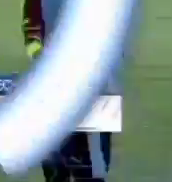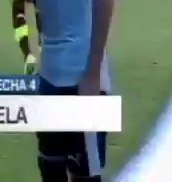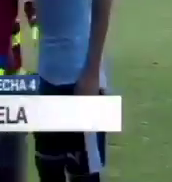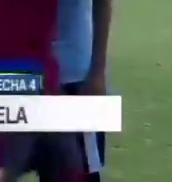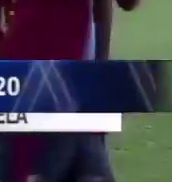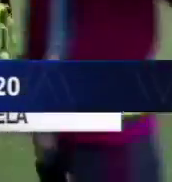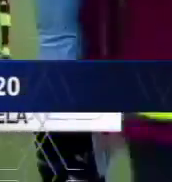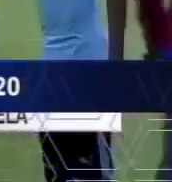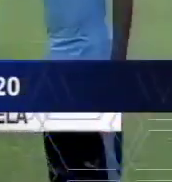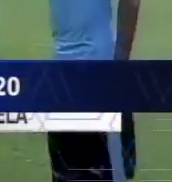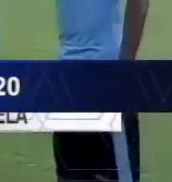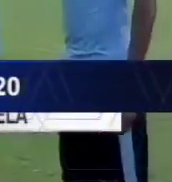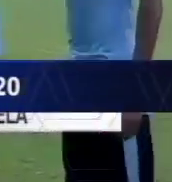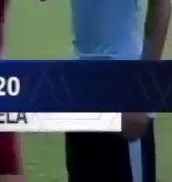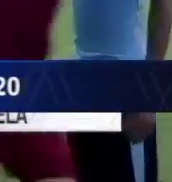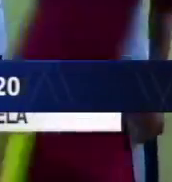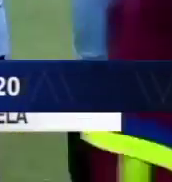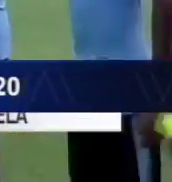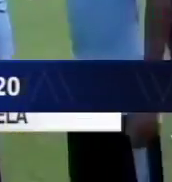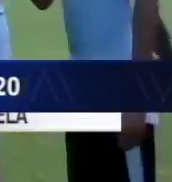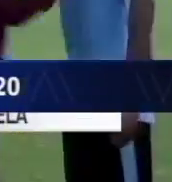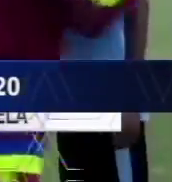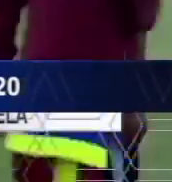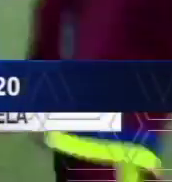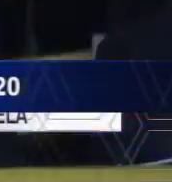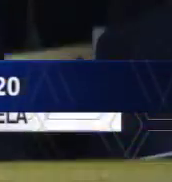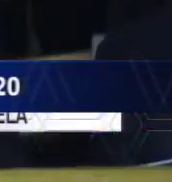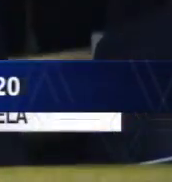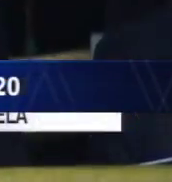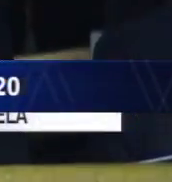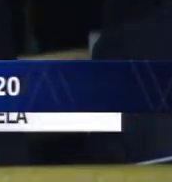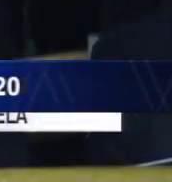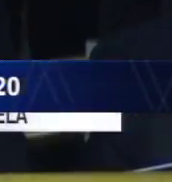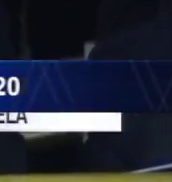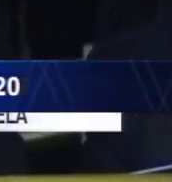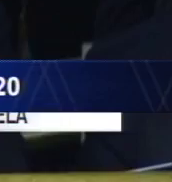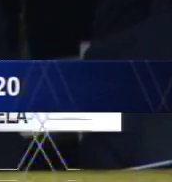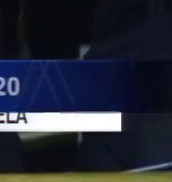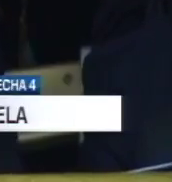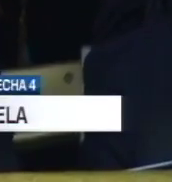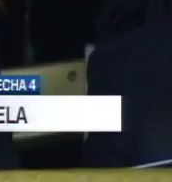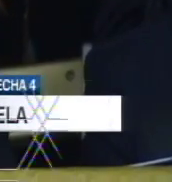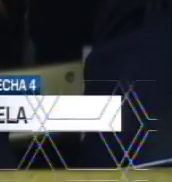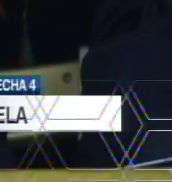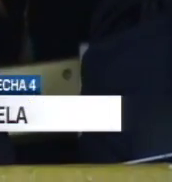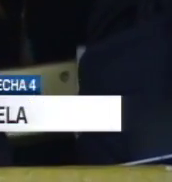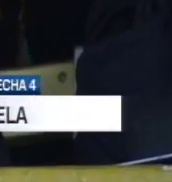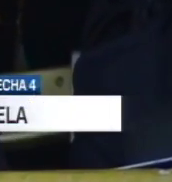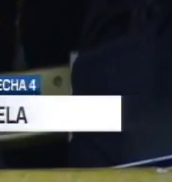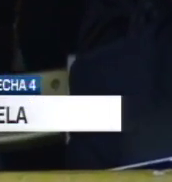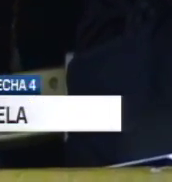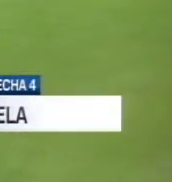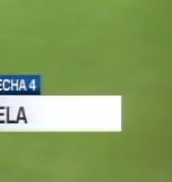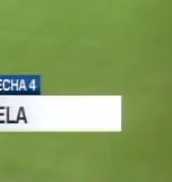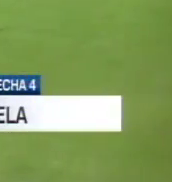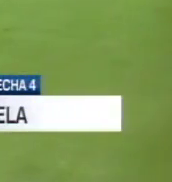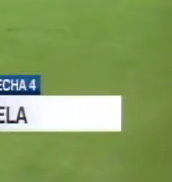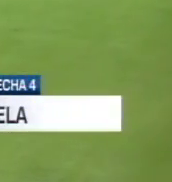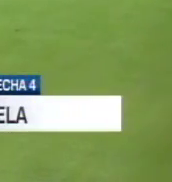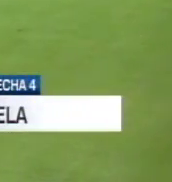odeb con garra y coraje Venezuela goleó a Uruguay y está a medio paso del mundial